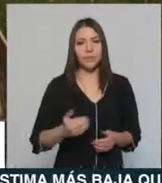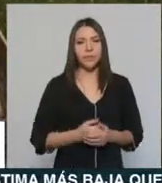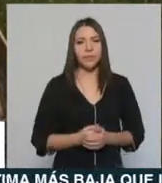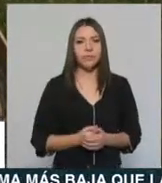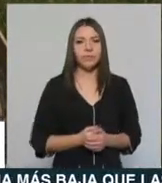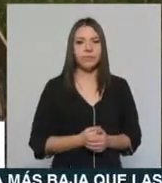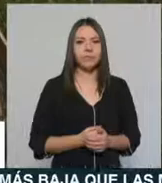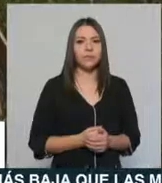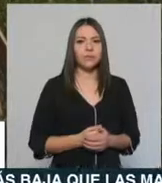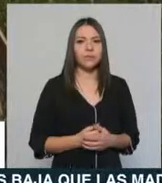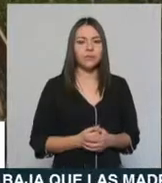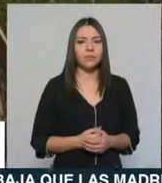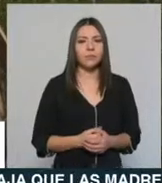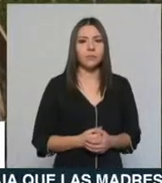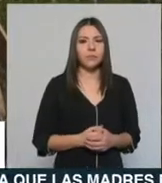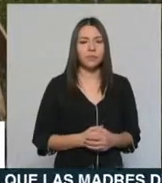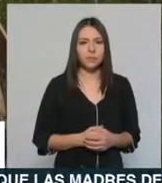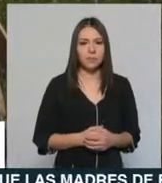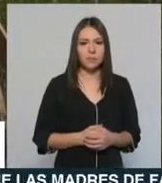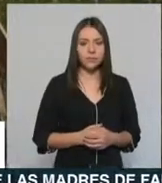No había